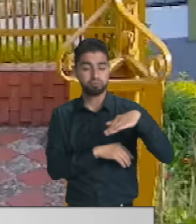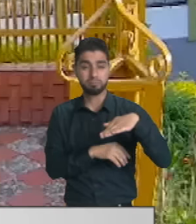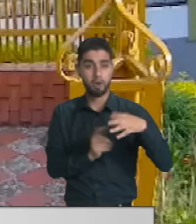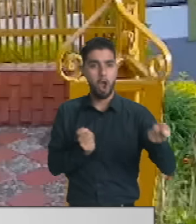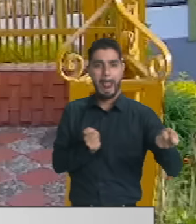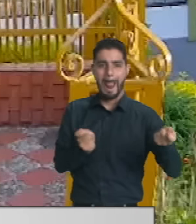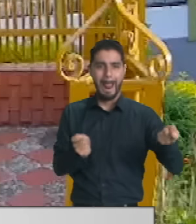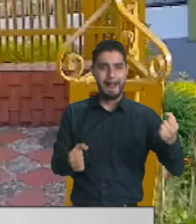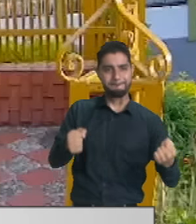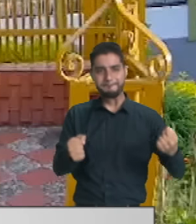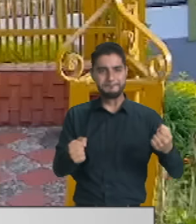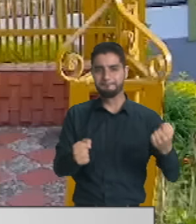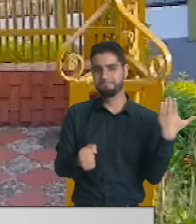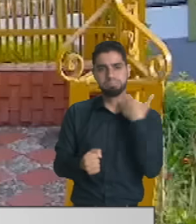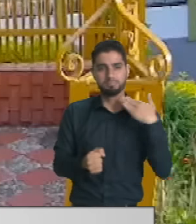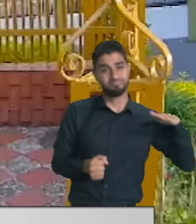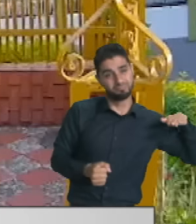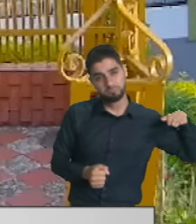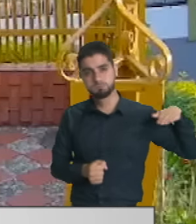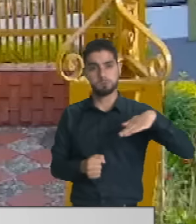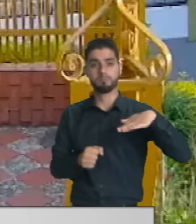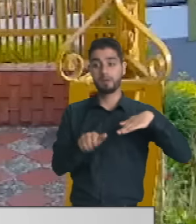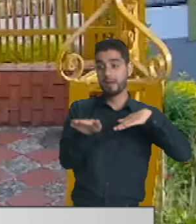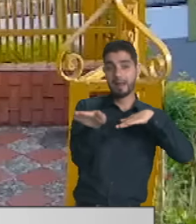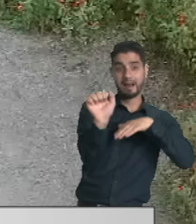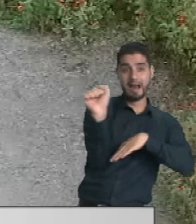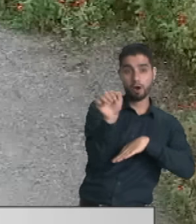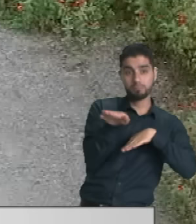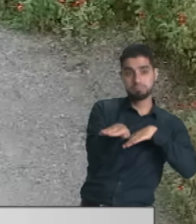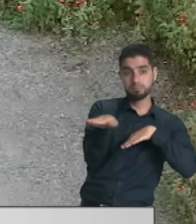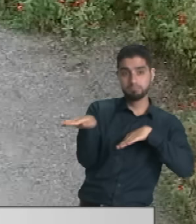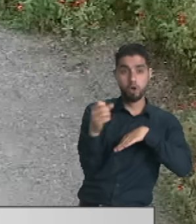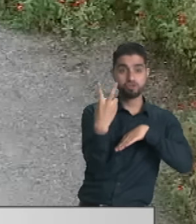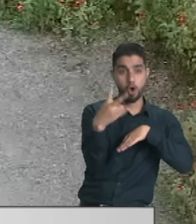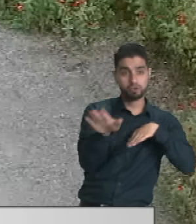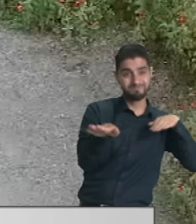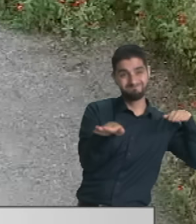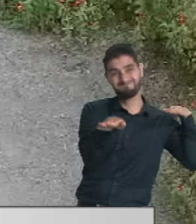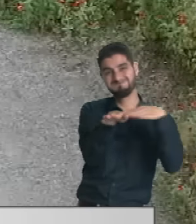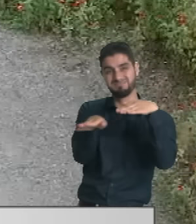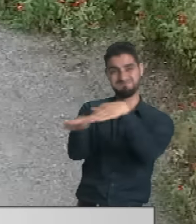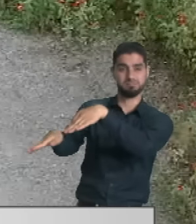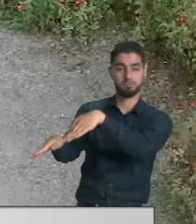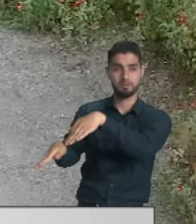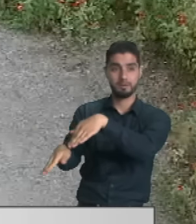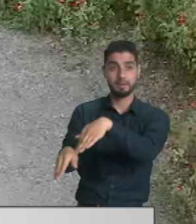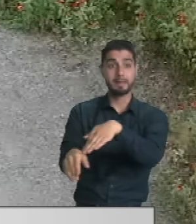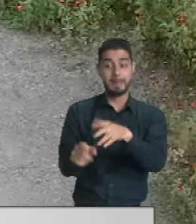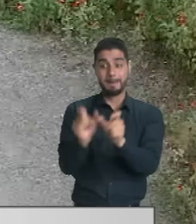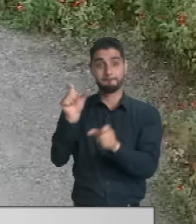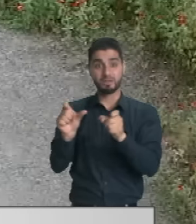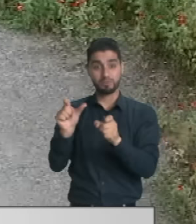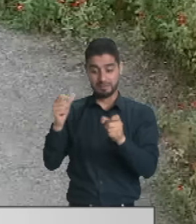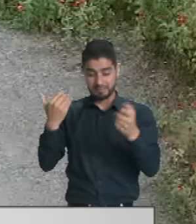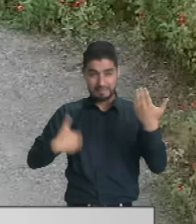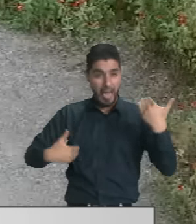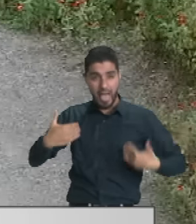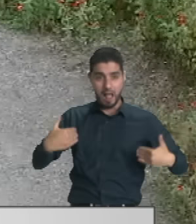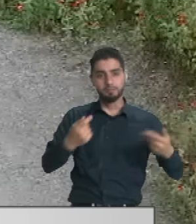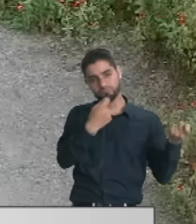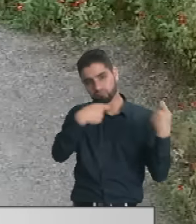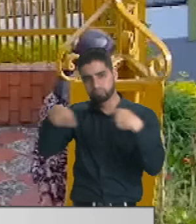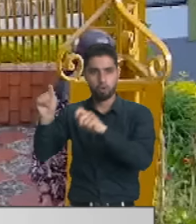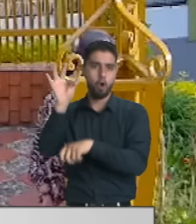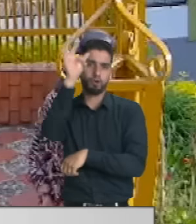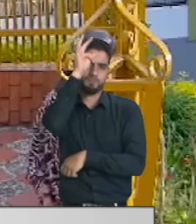y se estrelló contra otros 2 vehículos. Los heridos fueron trasladados al Hospital Santa Margarita y, según la alcaldía